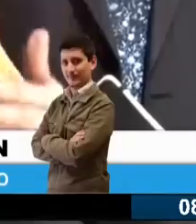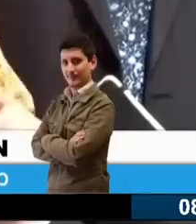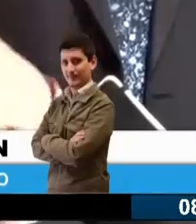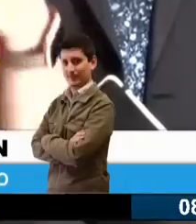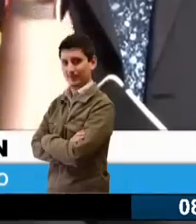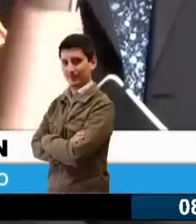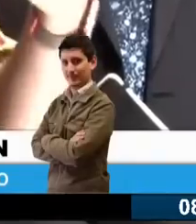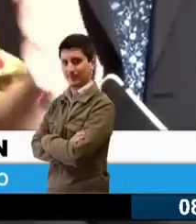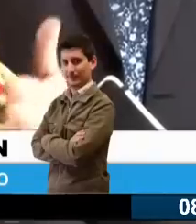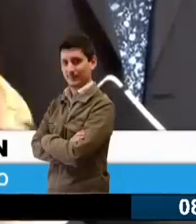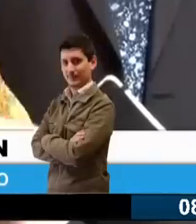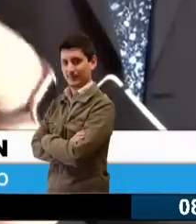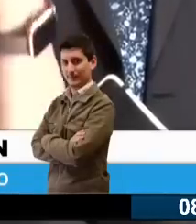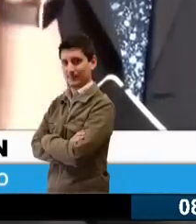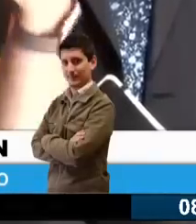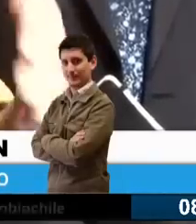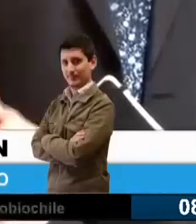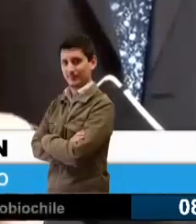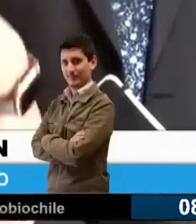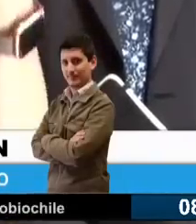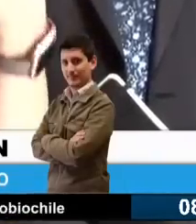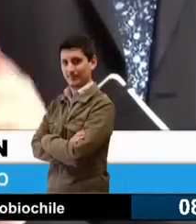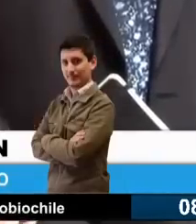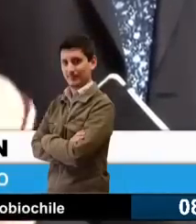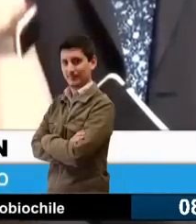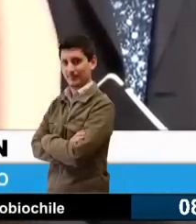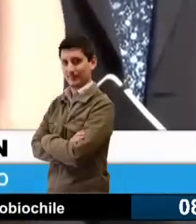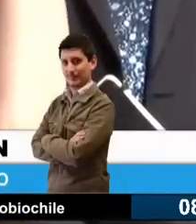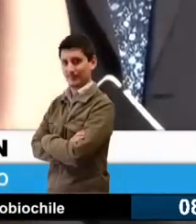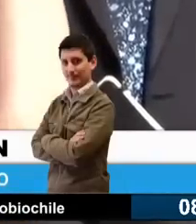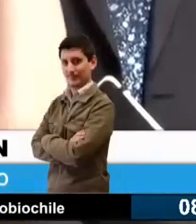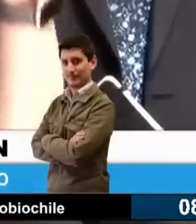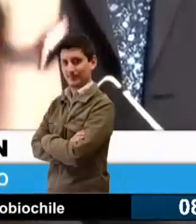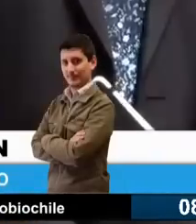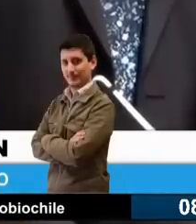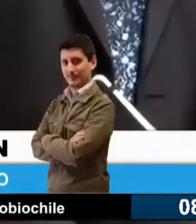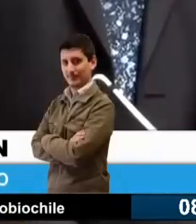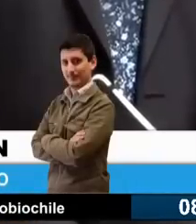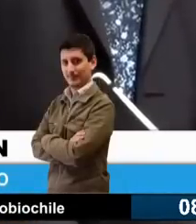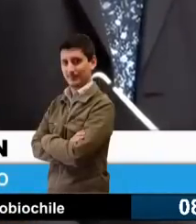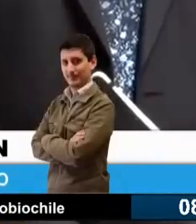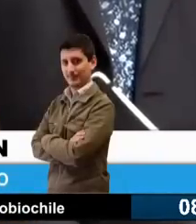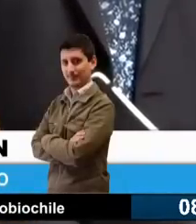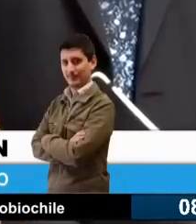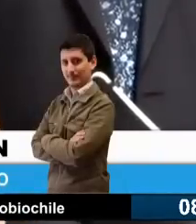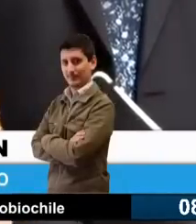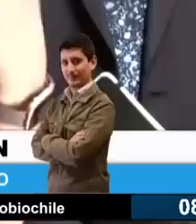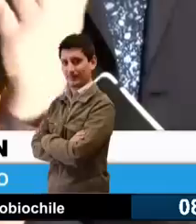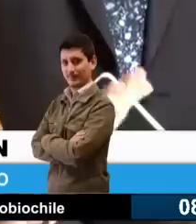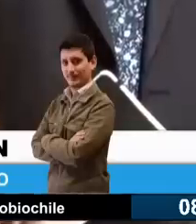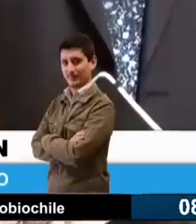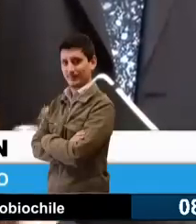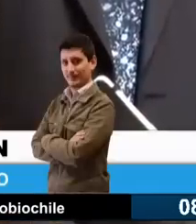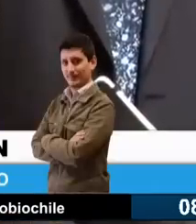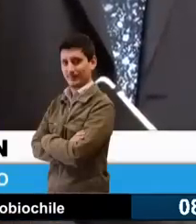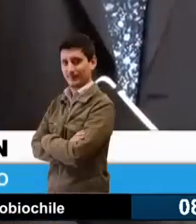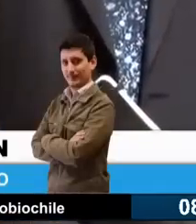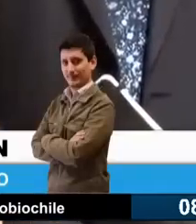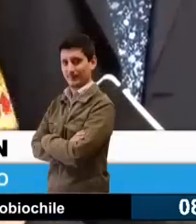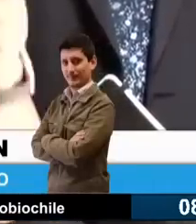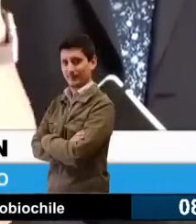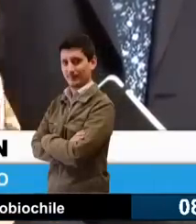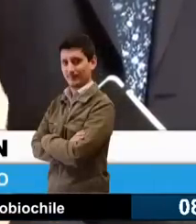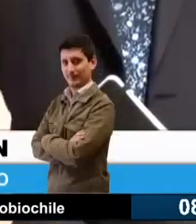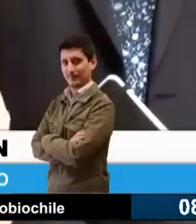Aunque hay un debate técnico sobre la factibilidad de insistir con una reforma de varios capítulos, lo cierto es que el debate se vivió toda la tarde en el Senado. RN firmó una